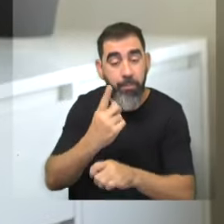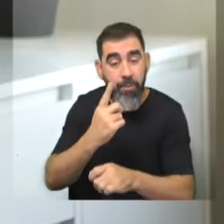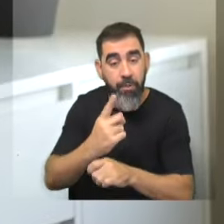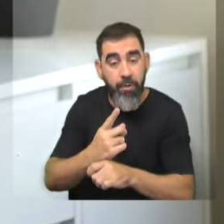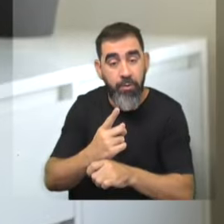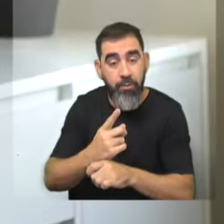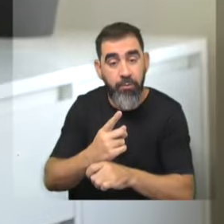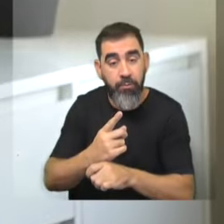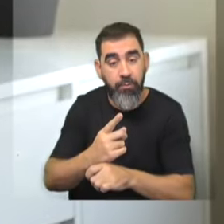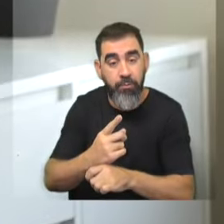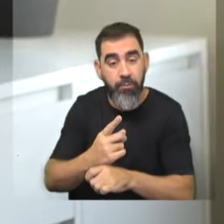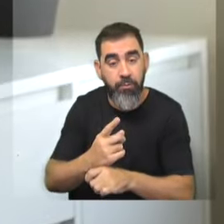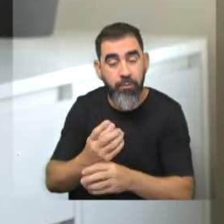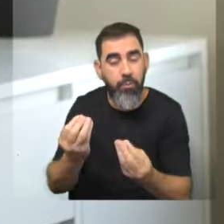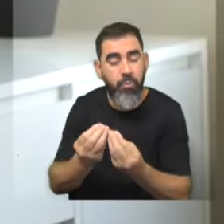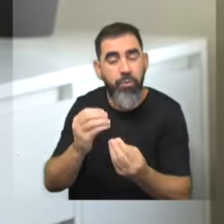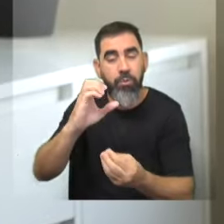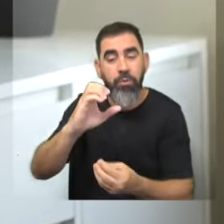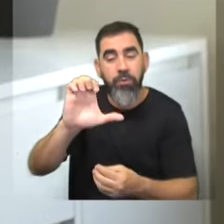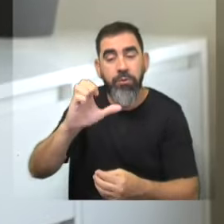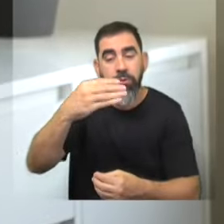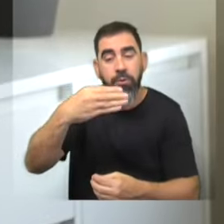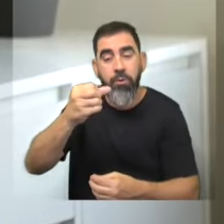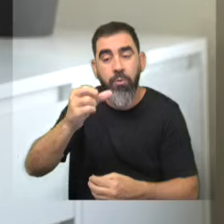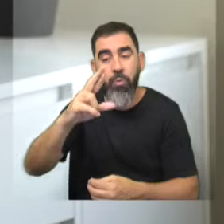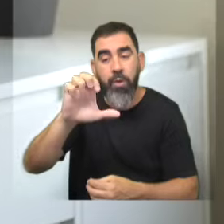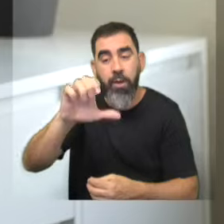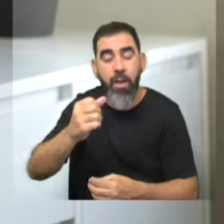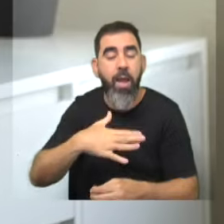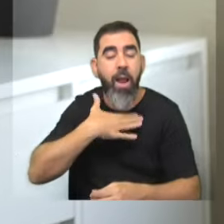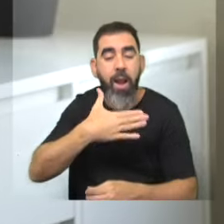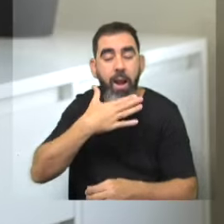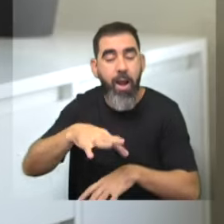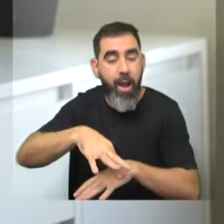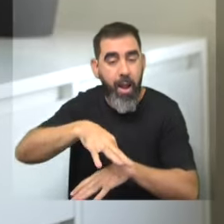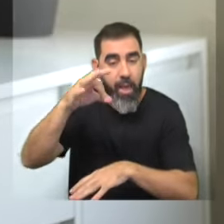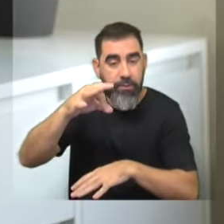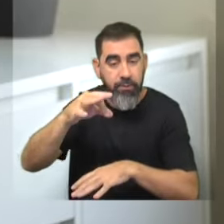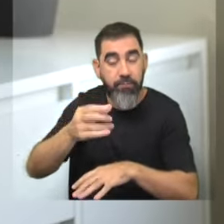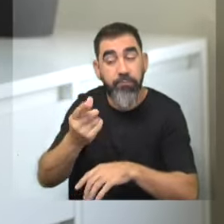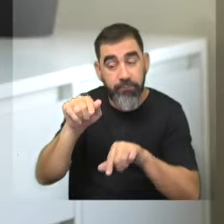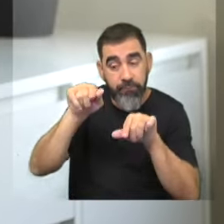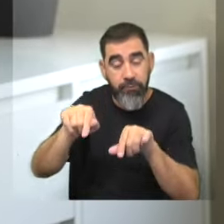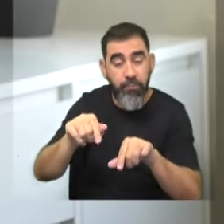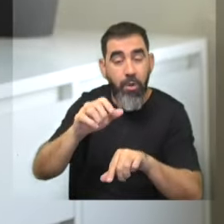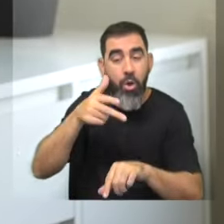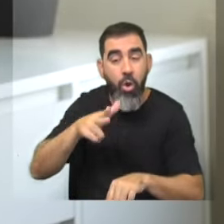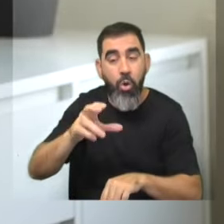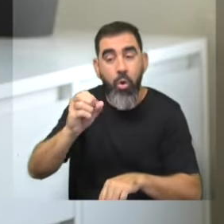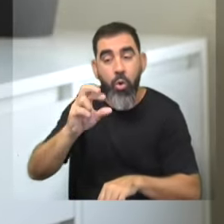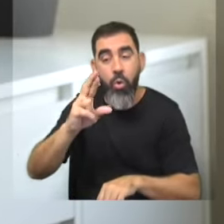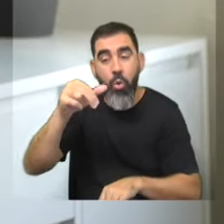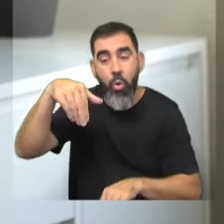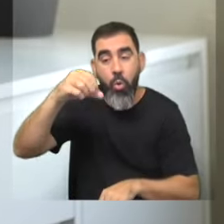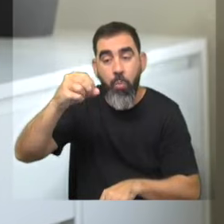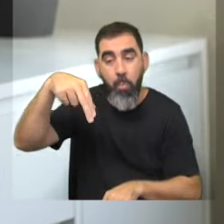la producción exagerada de seborrea, que es una grasita que se produce en la piel, y con esto tienen mucho que ver las hormonas, sobre todo los